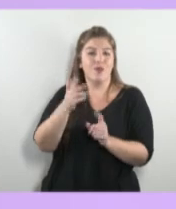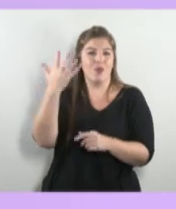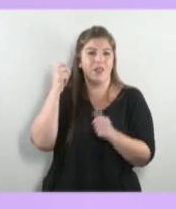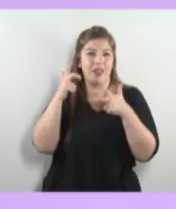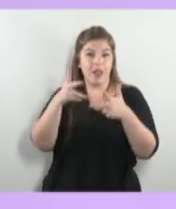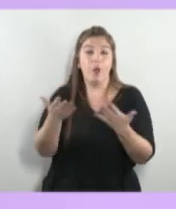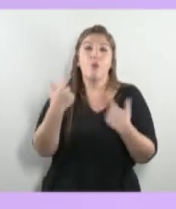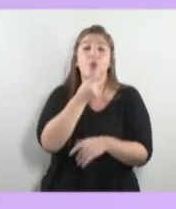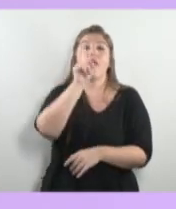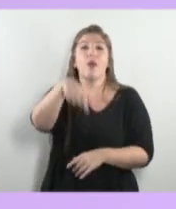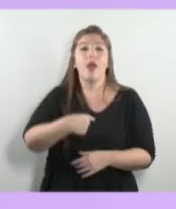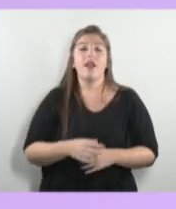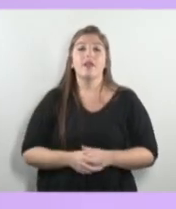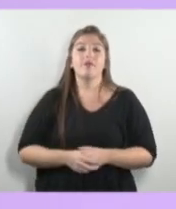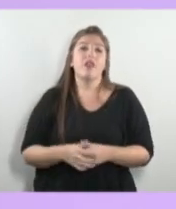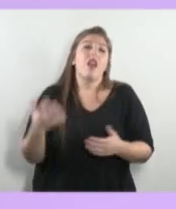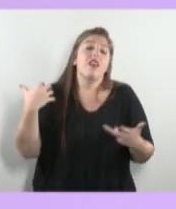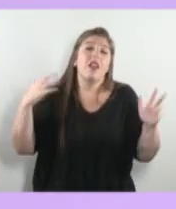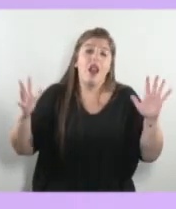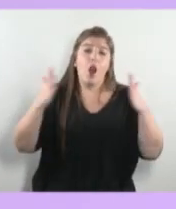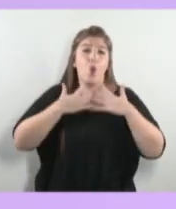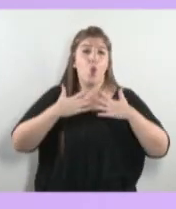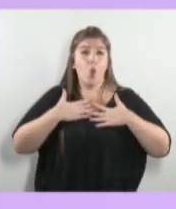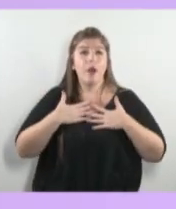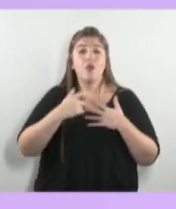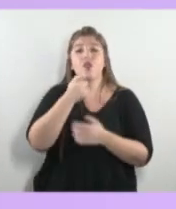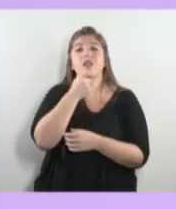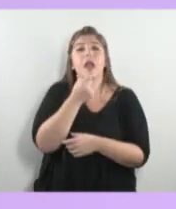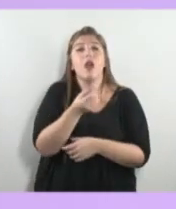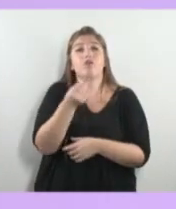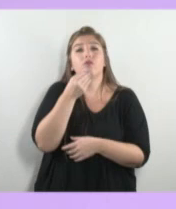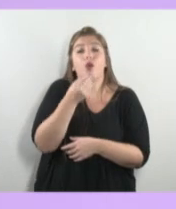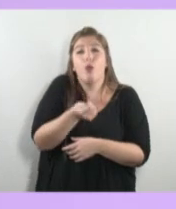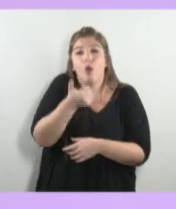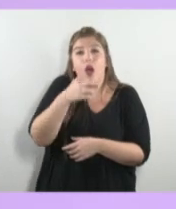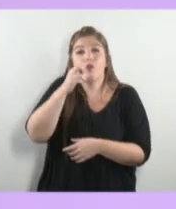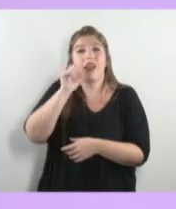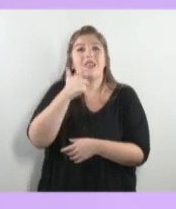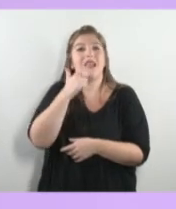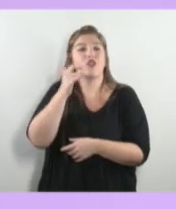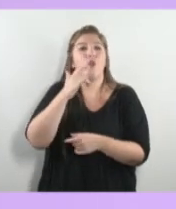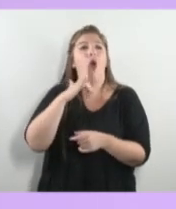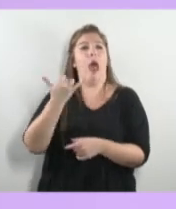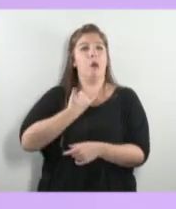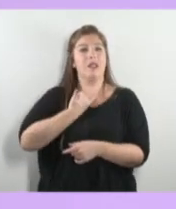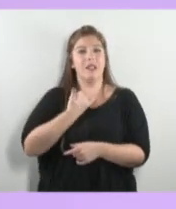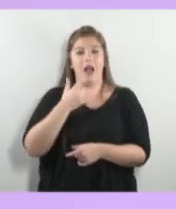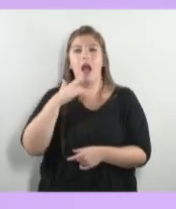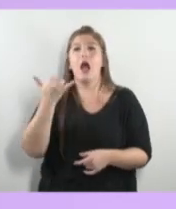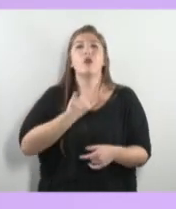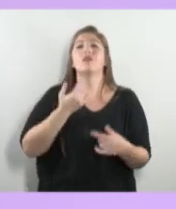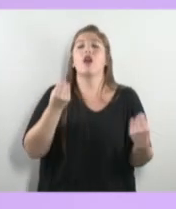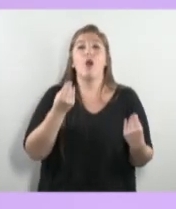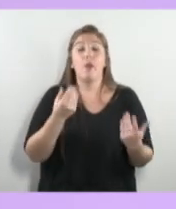Puede traernos, generalmente el cuerpo cuando estoy consumiendo pocas proteínas va a empezar a enviarme señales. Uh-huh. Esas señales lo que pasa que